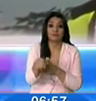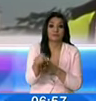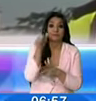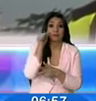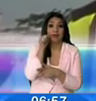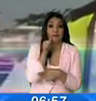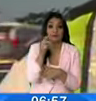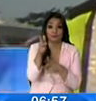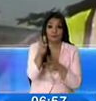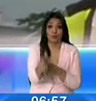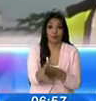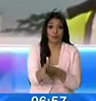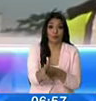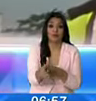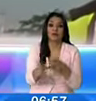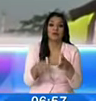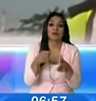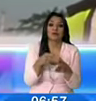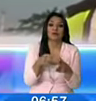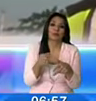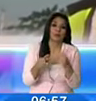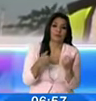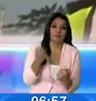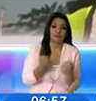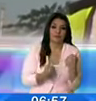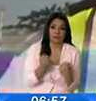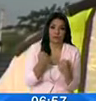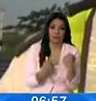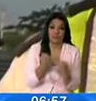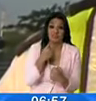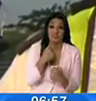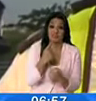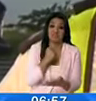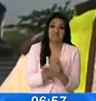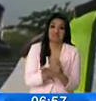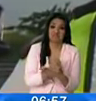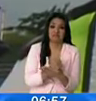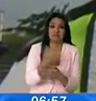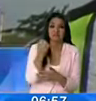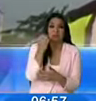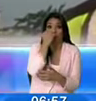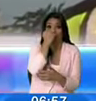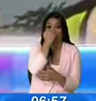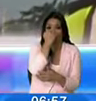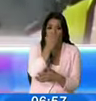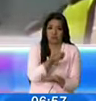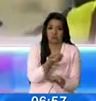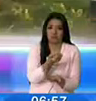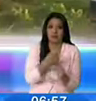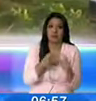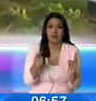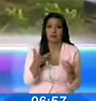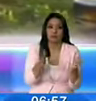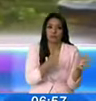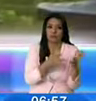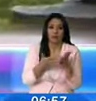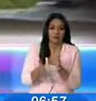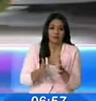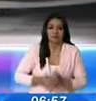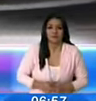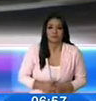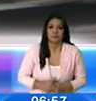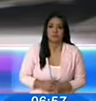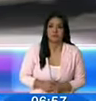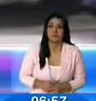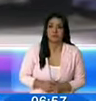encuentra en el momento en la grúa y un vehículo indica marca Kia color rojo, el cual al momento desconocemos su paradero. Uno de los conductores